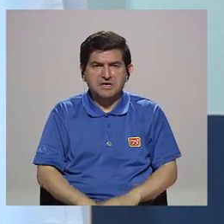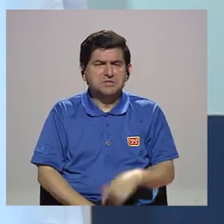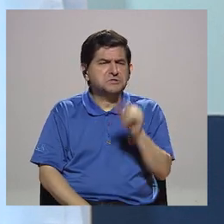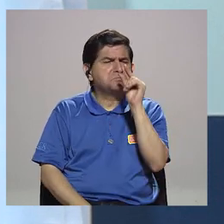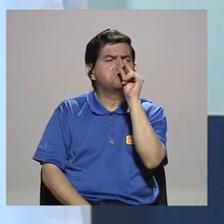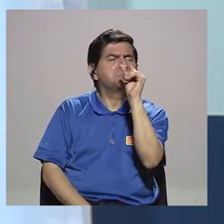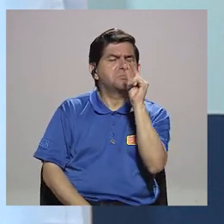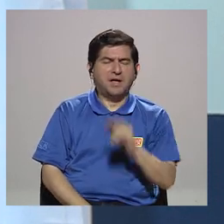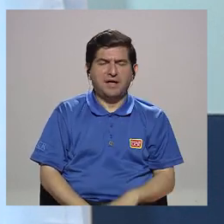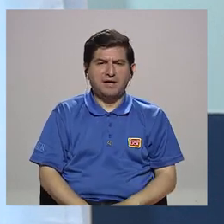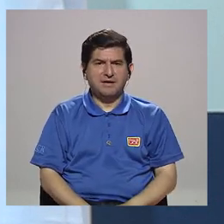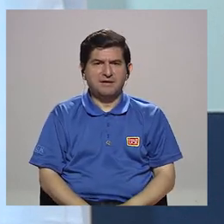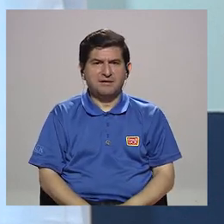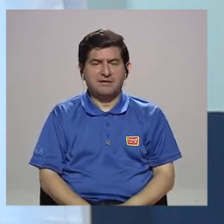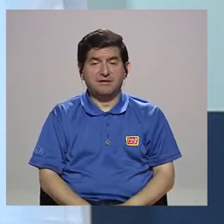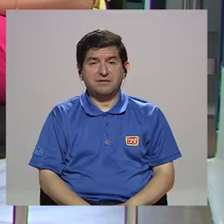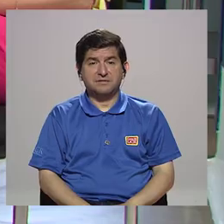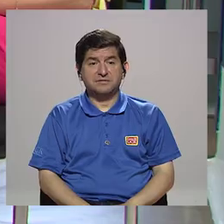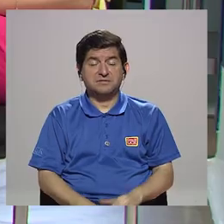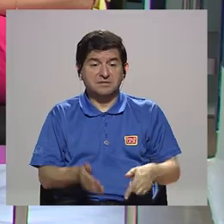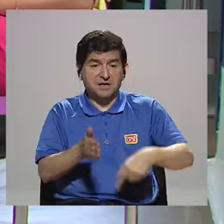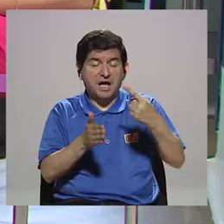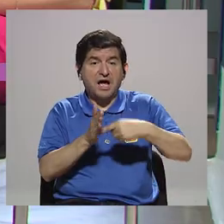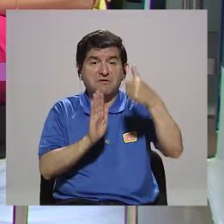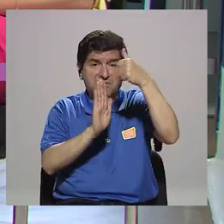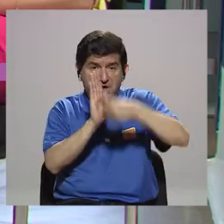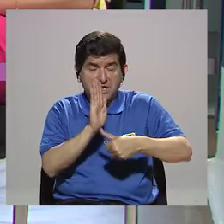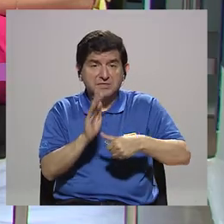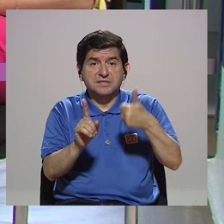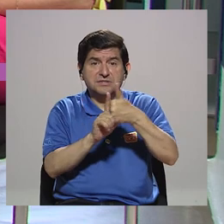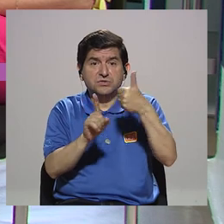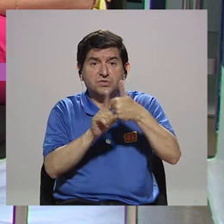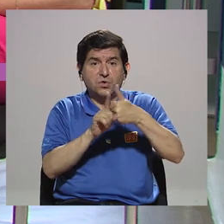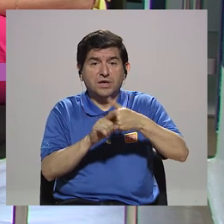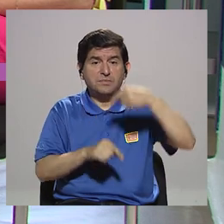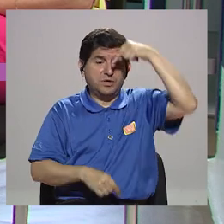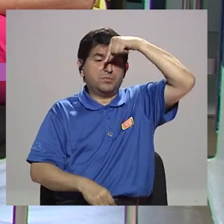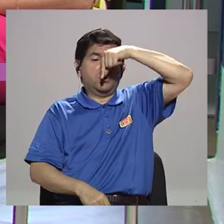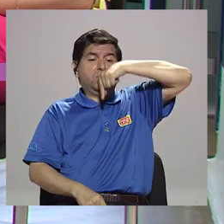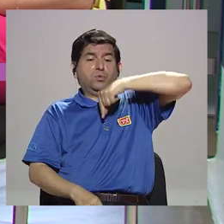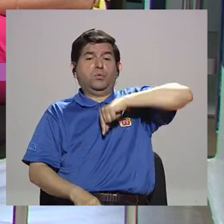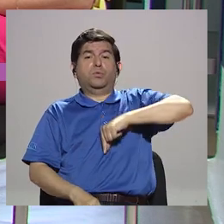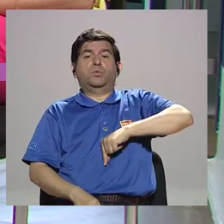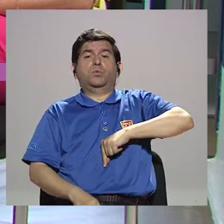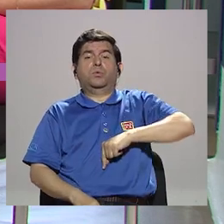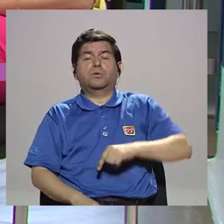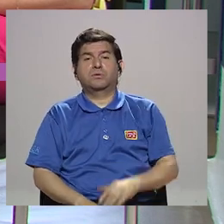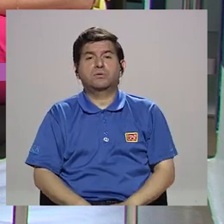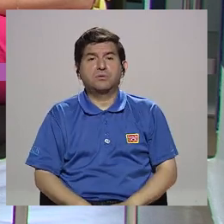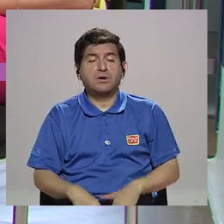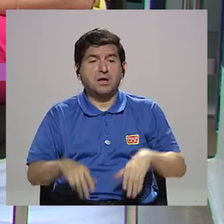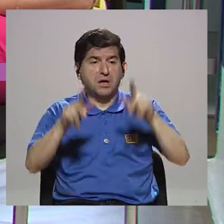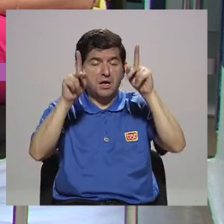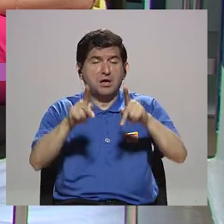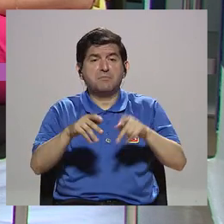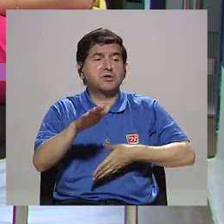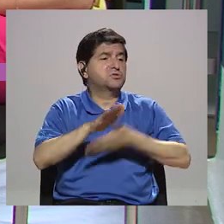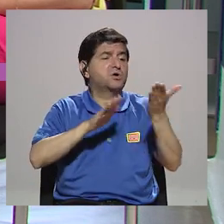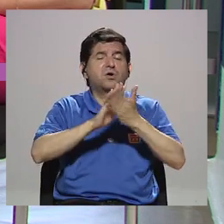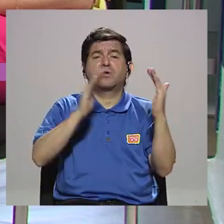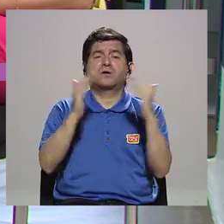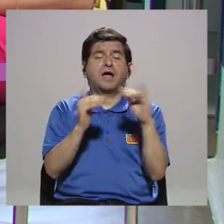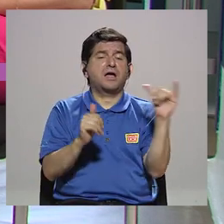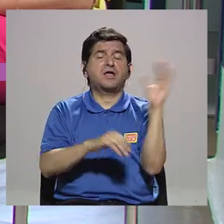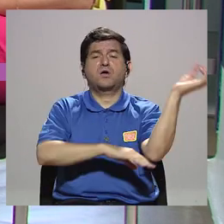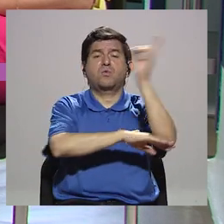encontrás lesiones pequeñitas de cáncer, y hay veces se operan con el mismo tubo. Okay. El mismo tubo después, y el paciente se va